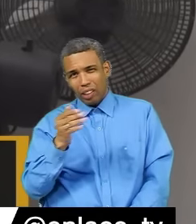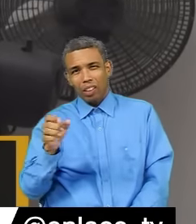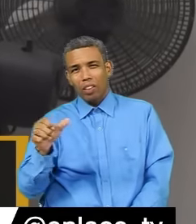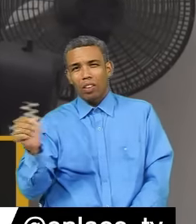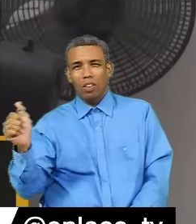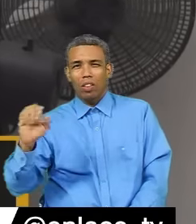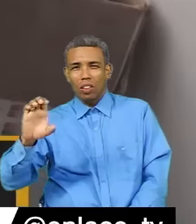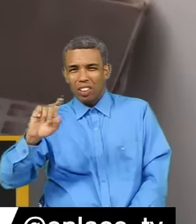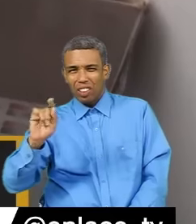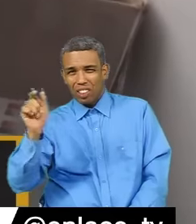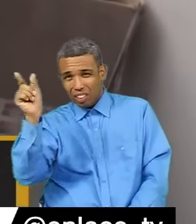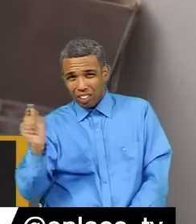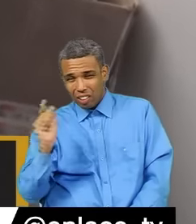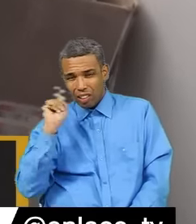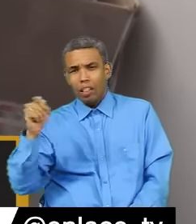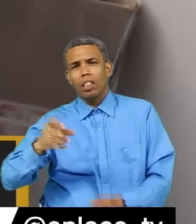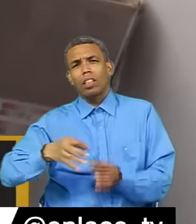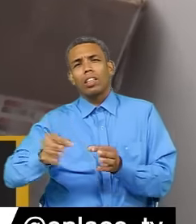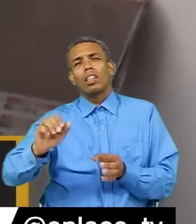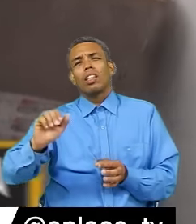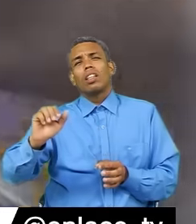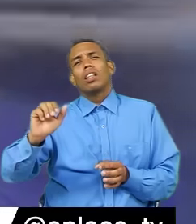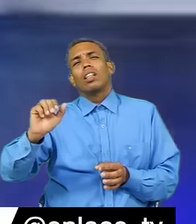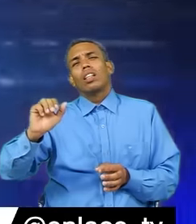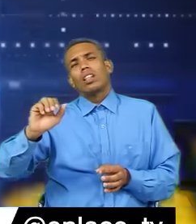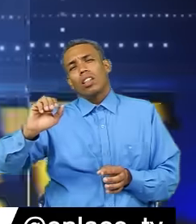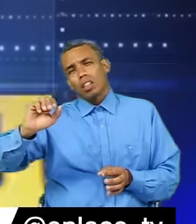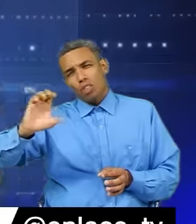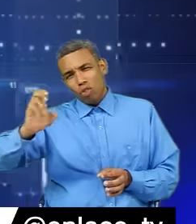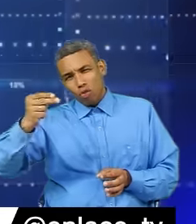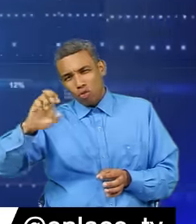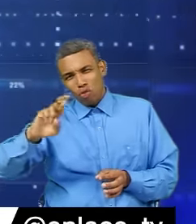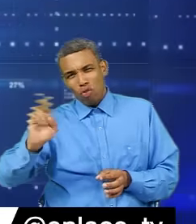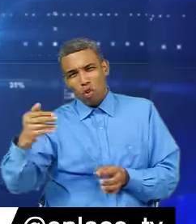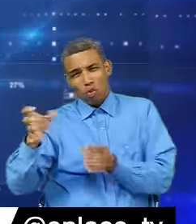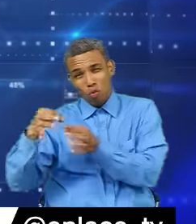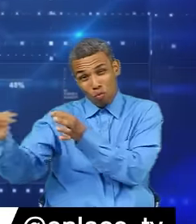Lebrija, Papayal, San Rafael de los Chorros.